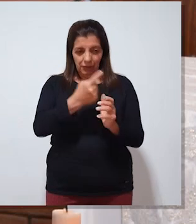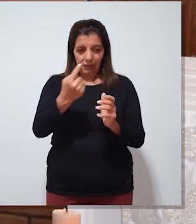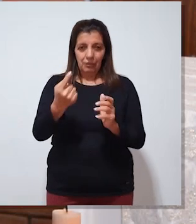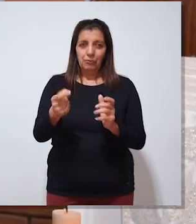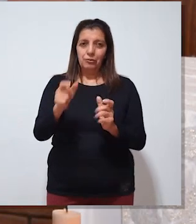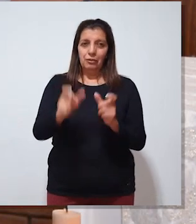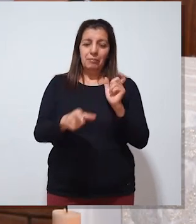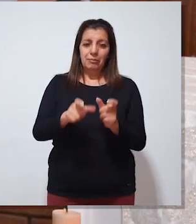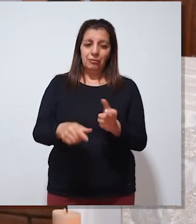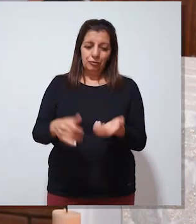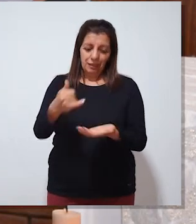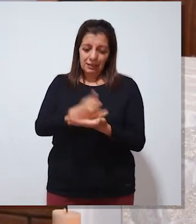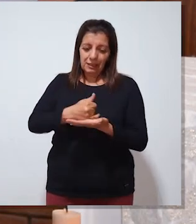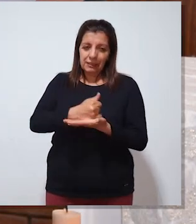aquí.